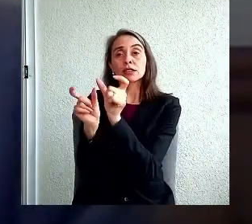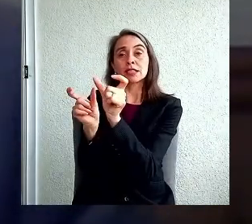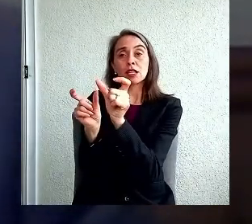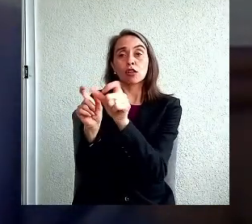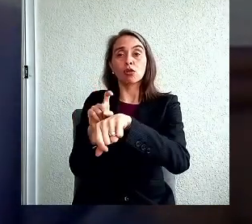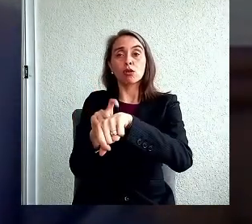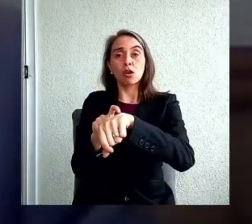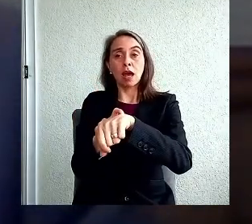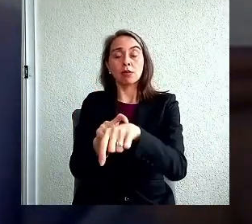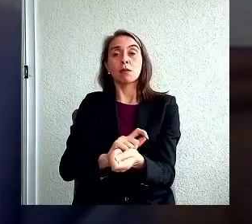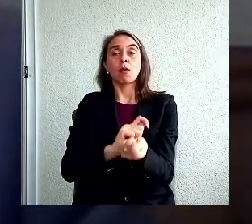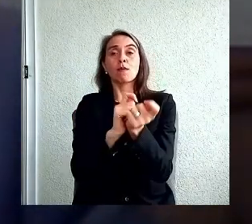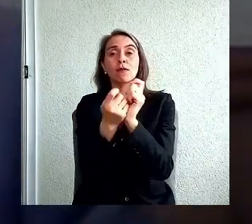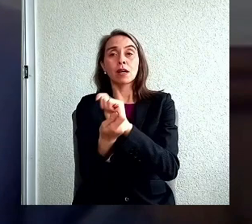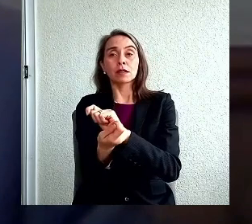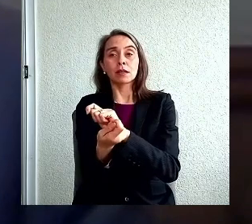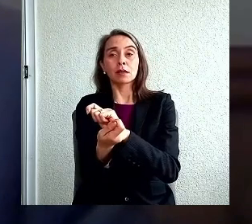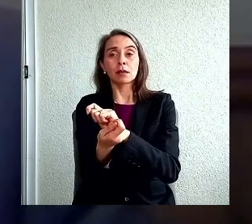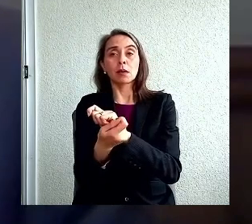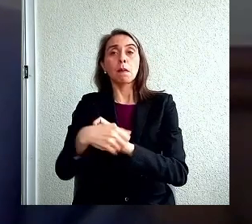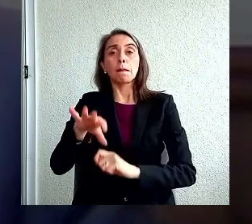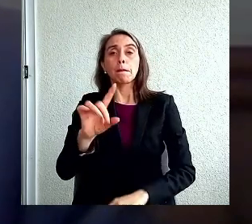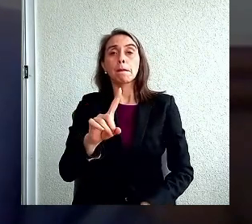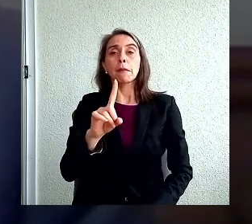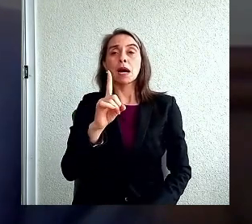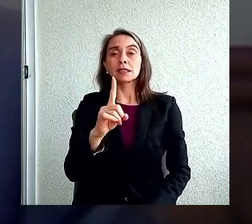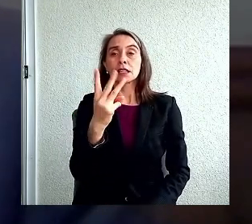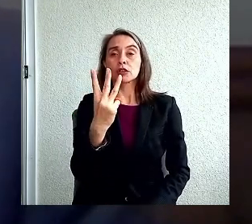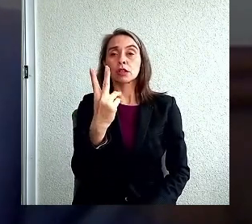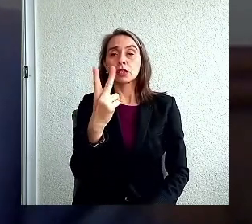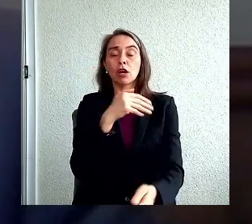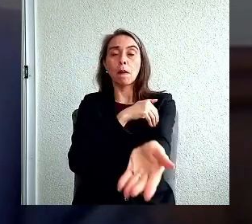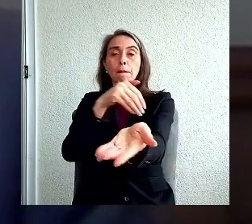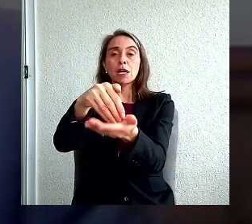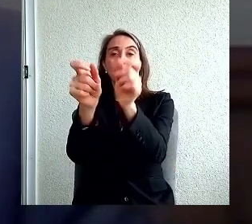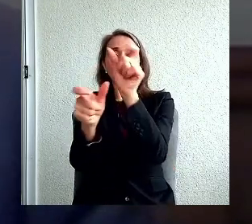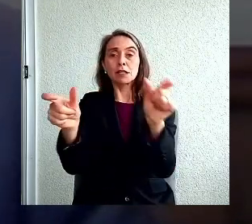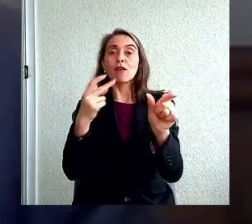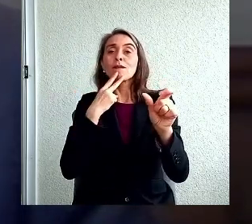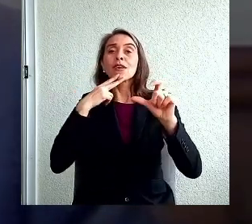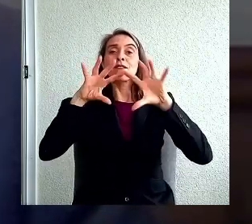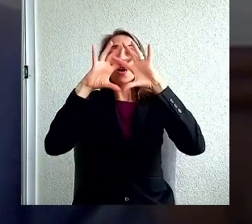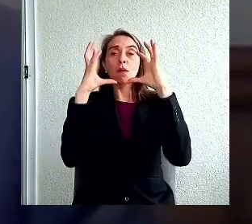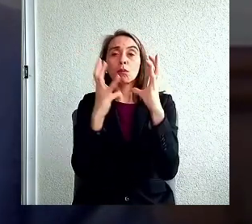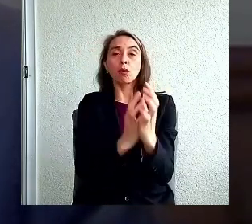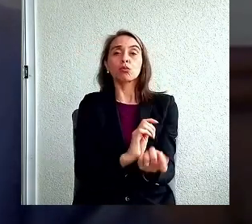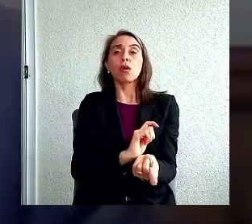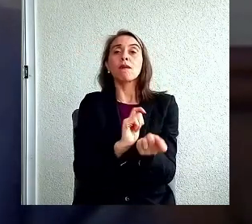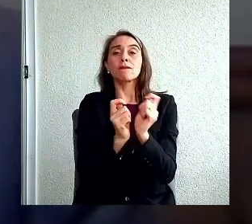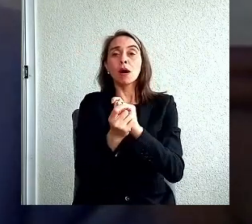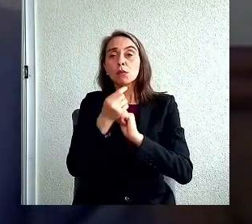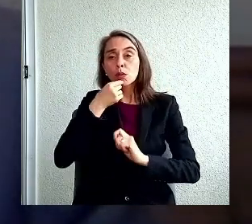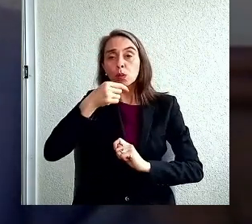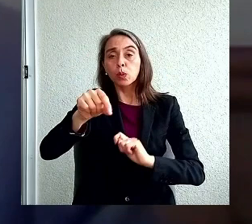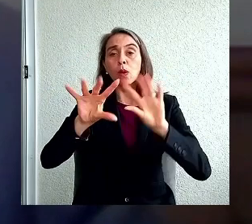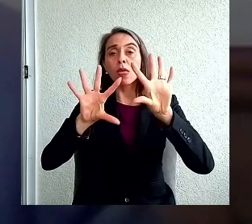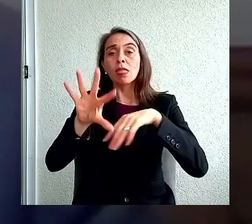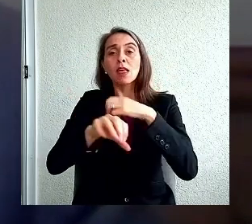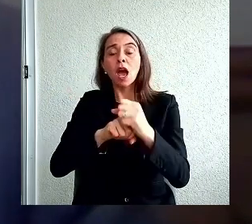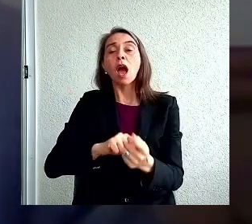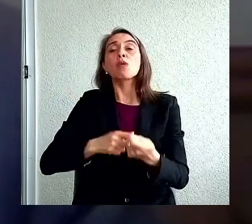de 132 millones de personas alcancen la pobreza en los próximos 10 años, según datos de las Naciones